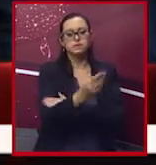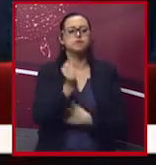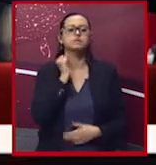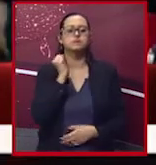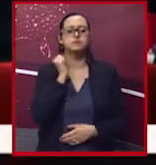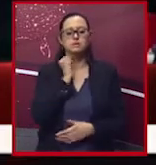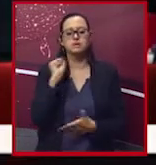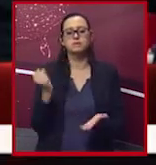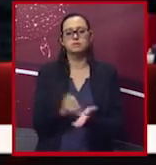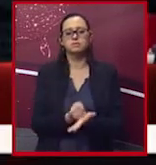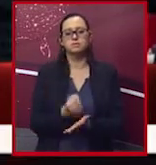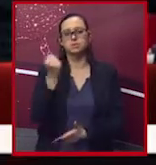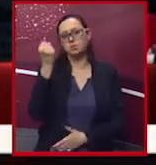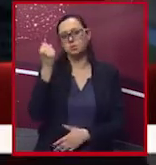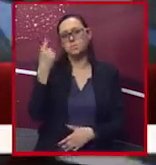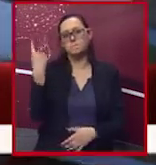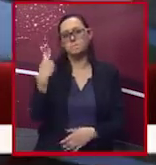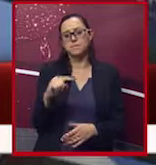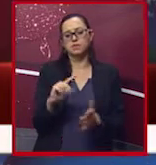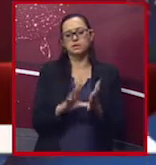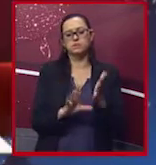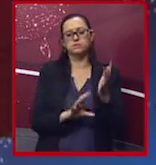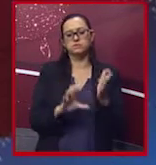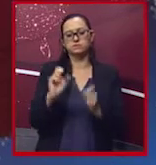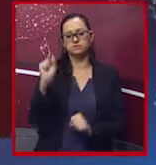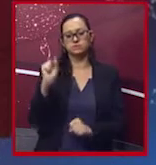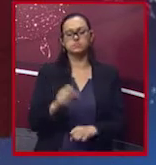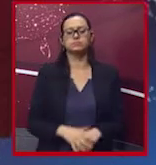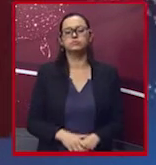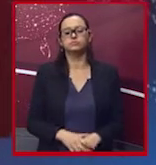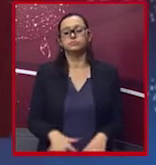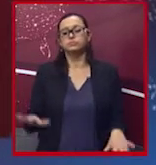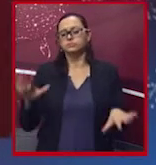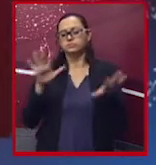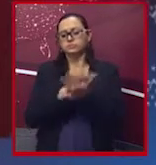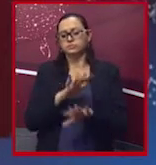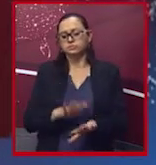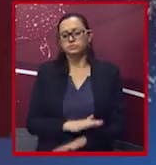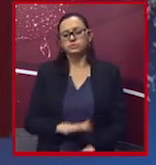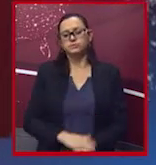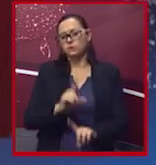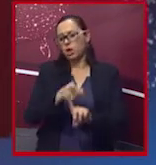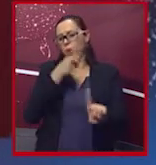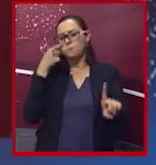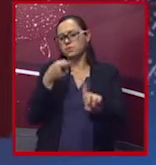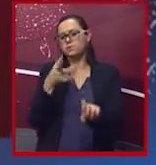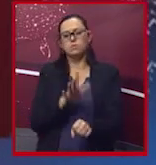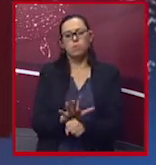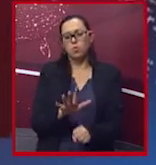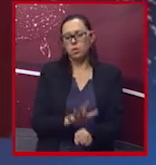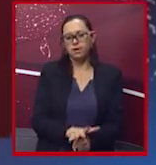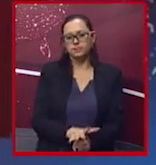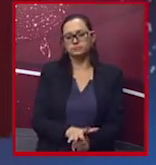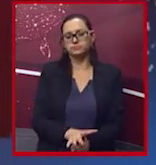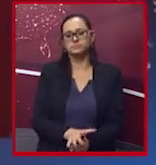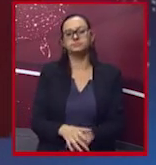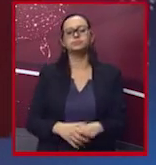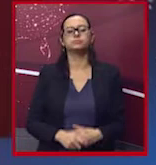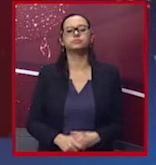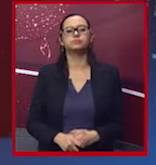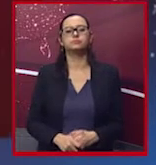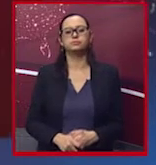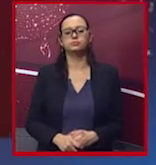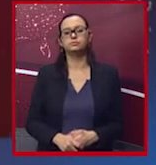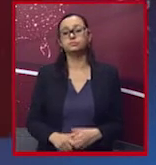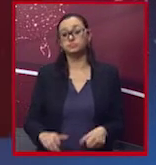para sus efectos constitucionales. Algunos de los objetivos de estas reformas constitucionales son los siguientes. Nadie podrá ser sancionado con